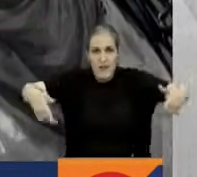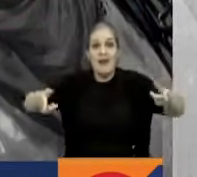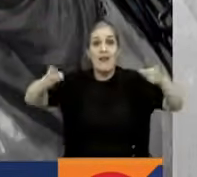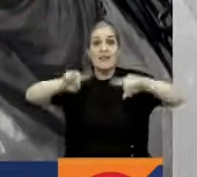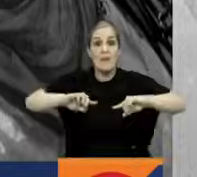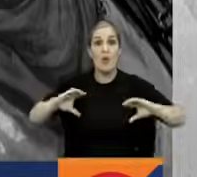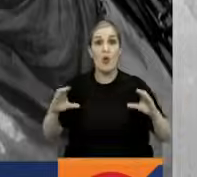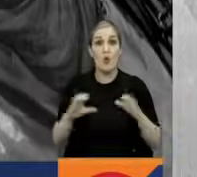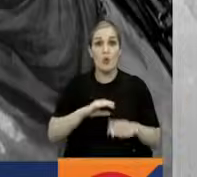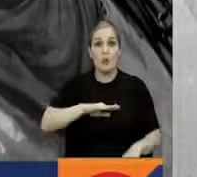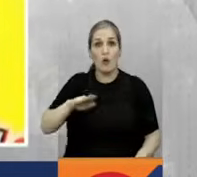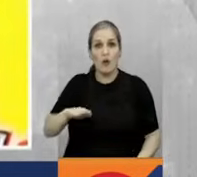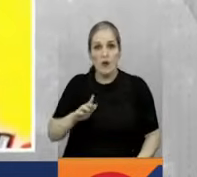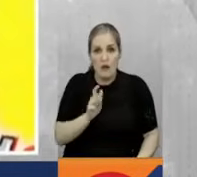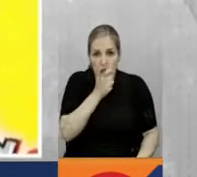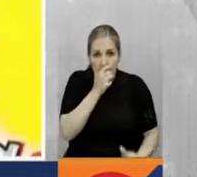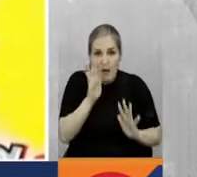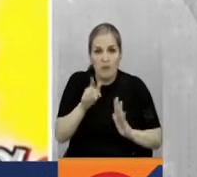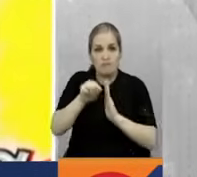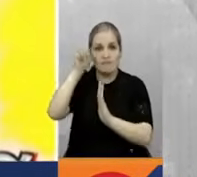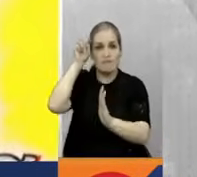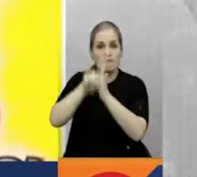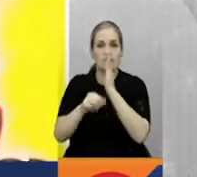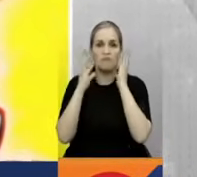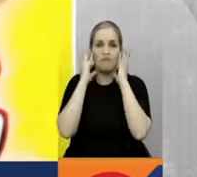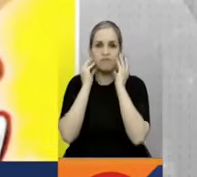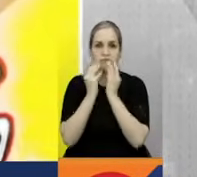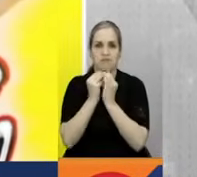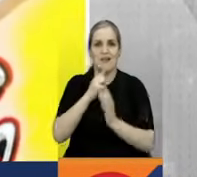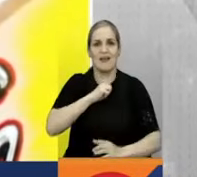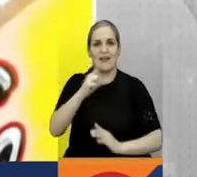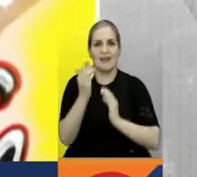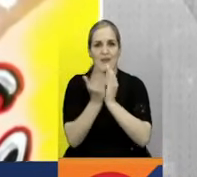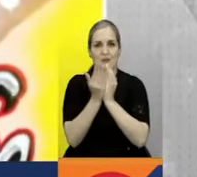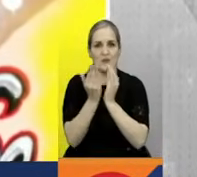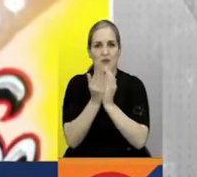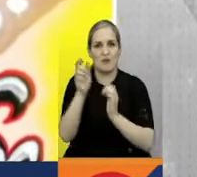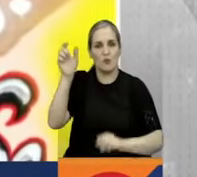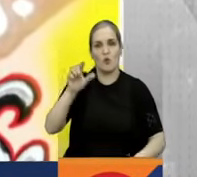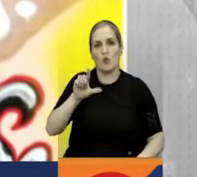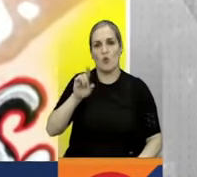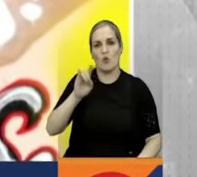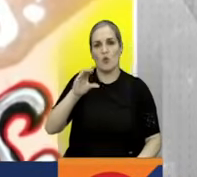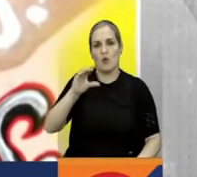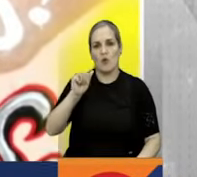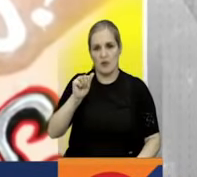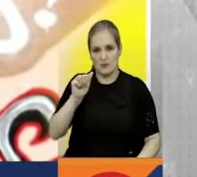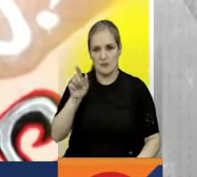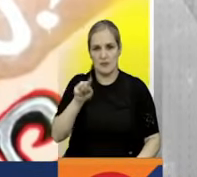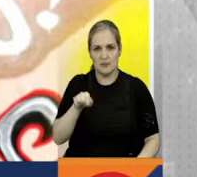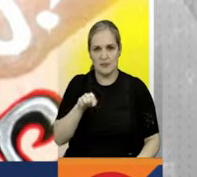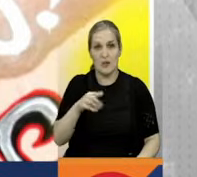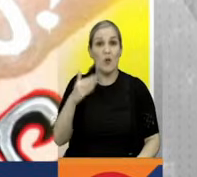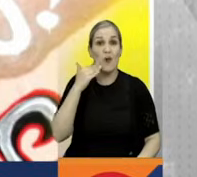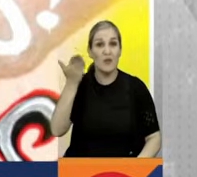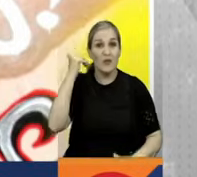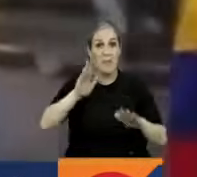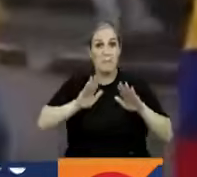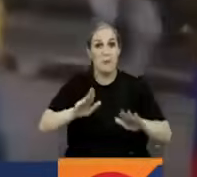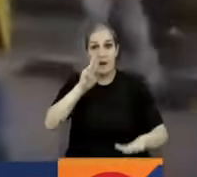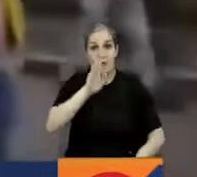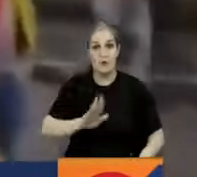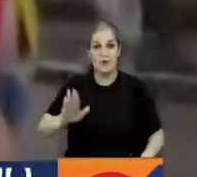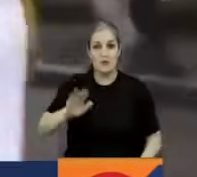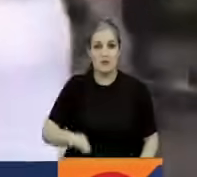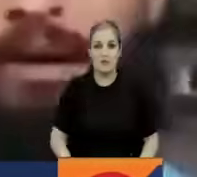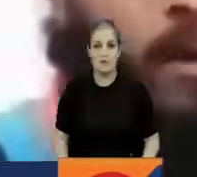habría estado detrás del asesinato del líder estudiantil Lucas Villa durante el paro nacional. ¡Nos están